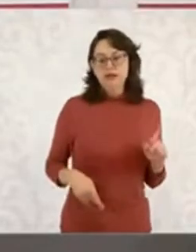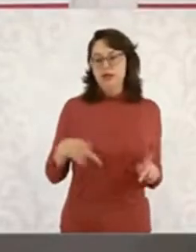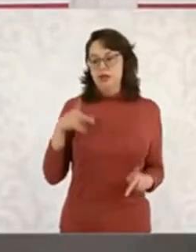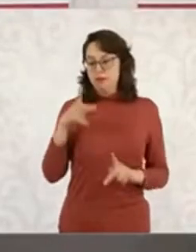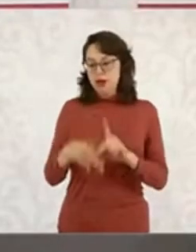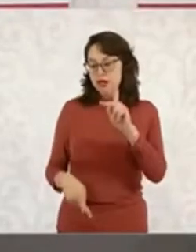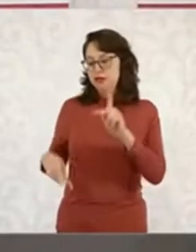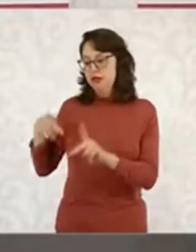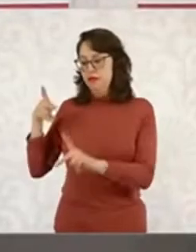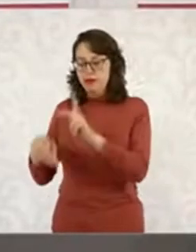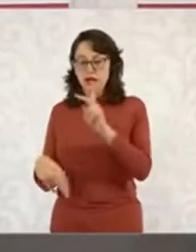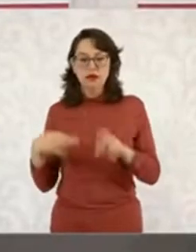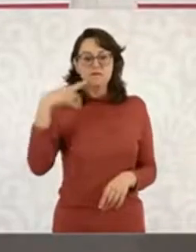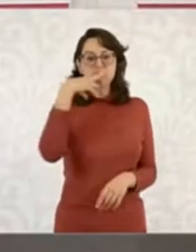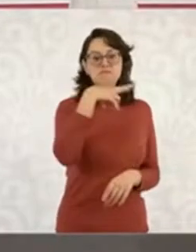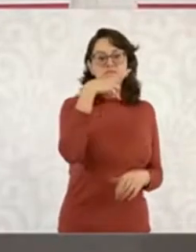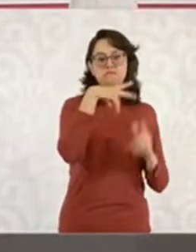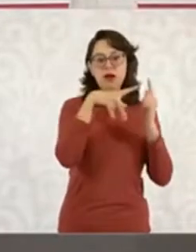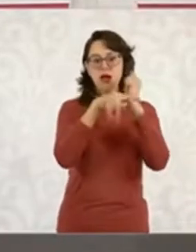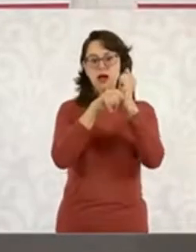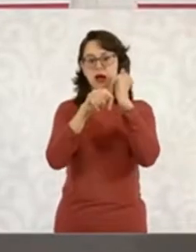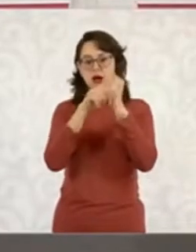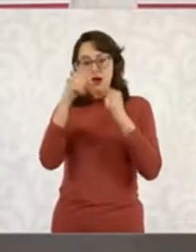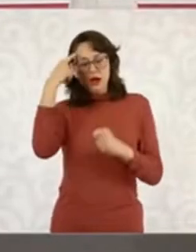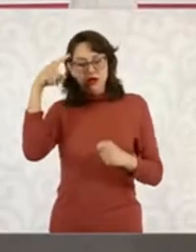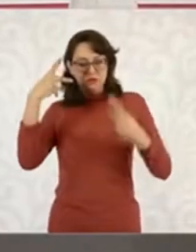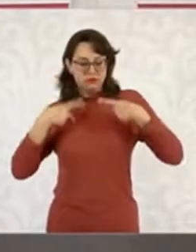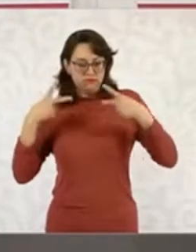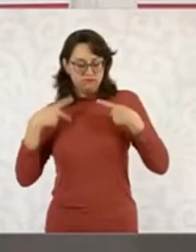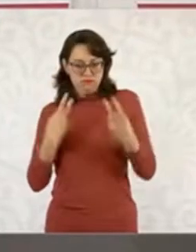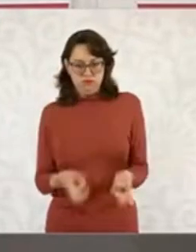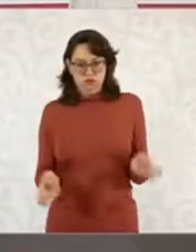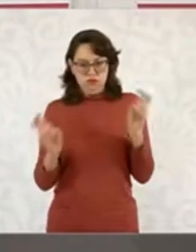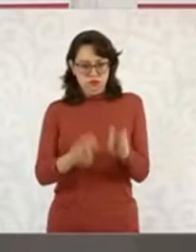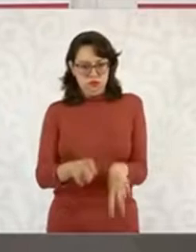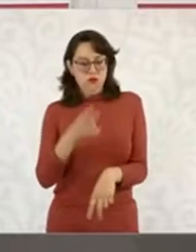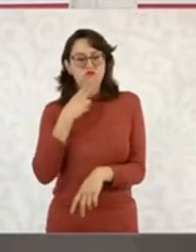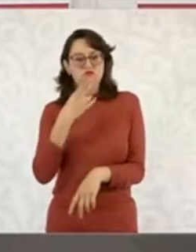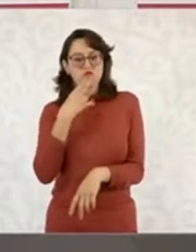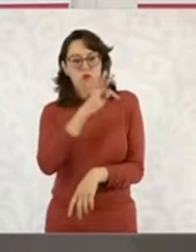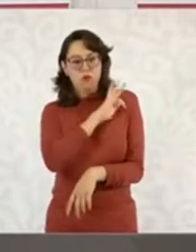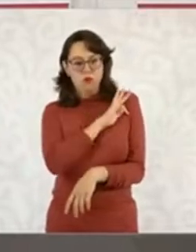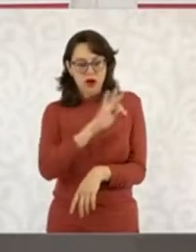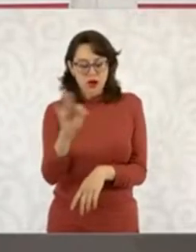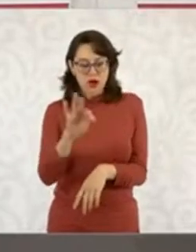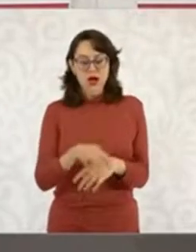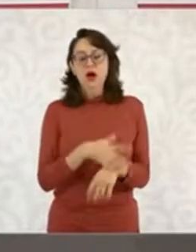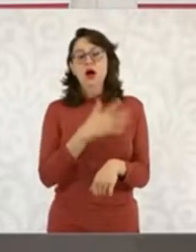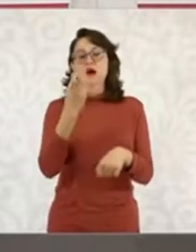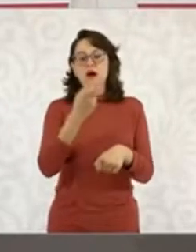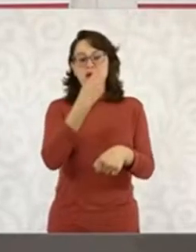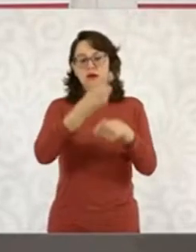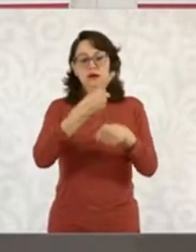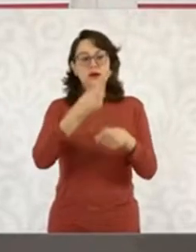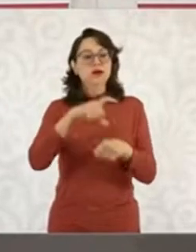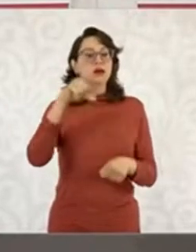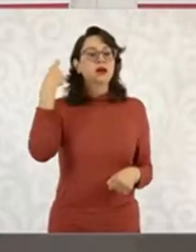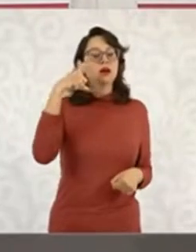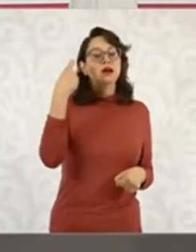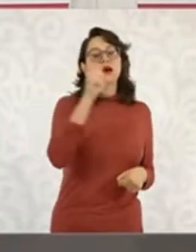donde sabemos que hay una demanda de viajes. Y entonces tenemos la primera fase, la segunda fase, Querétaro, San